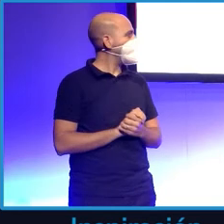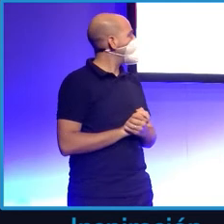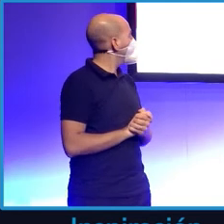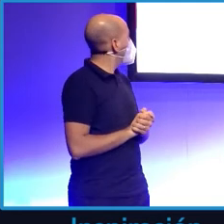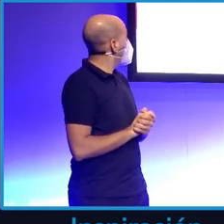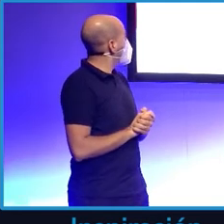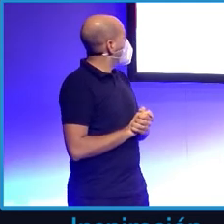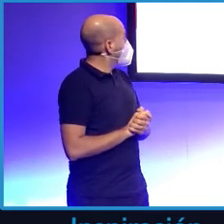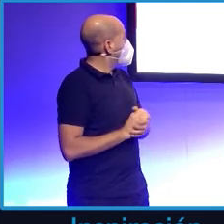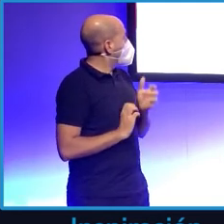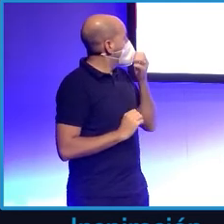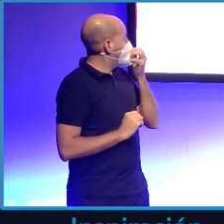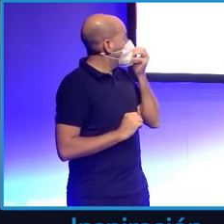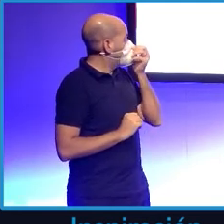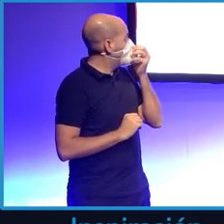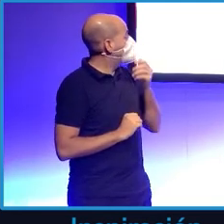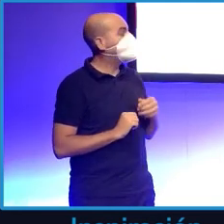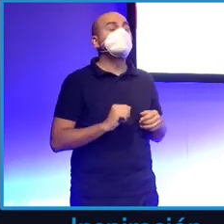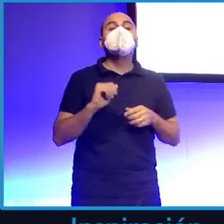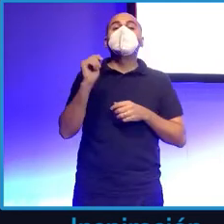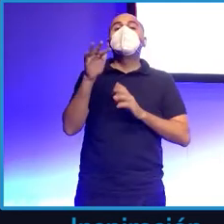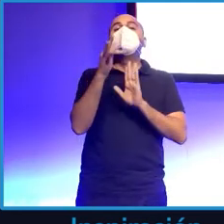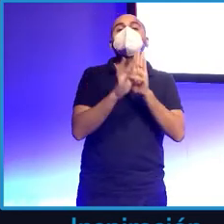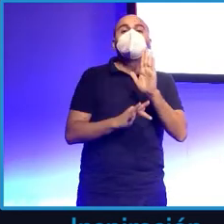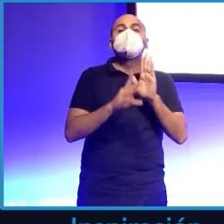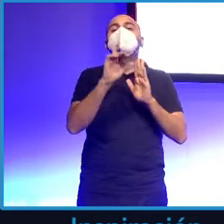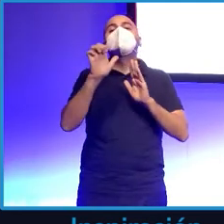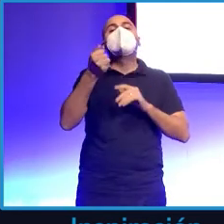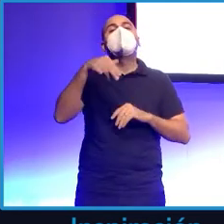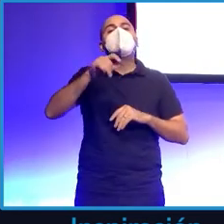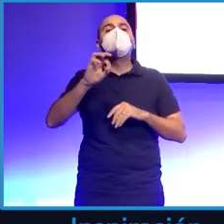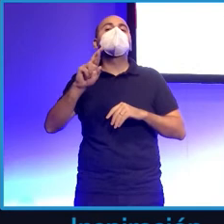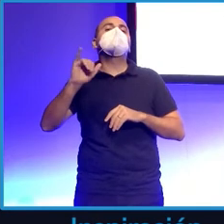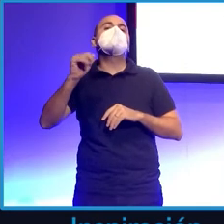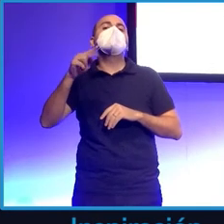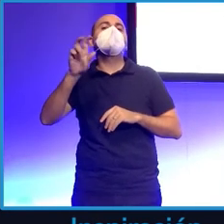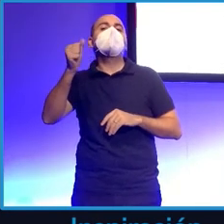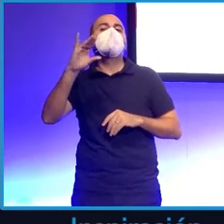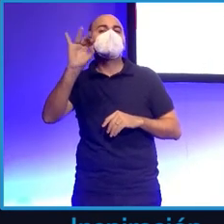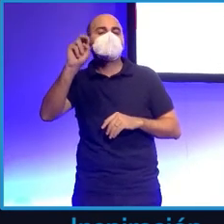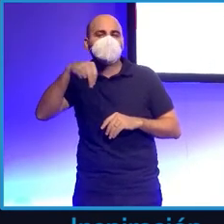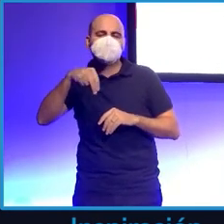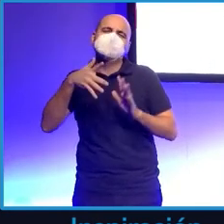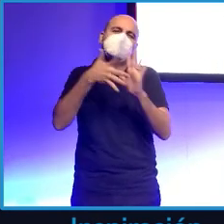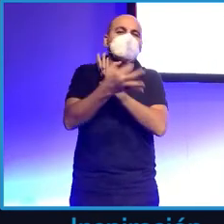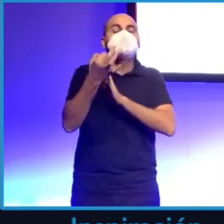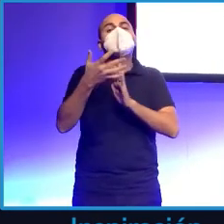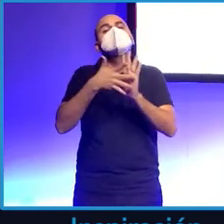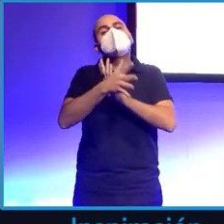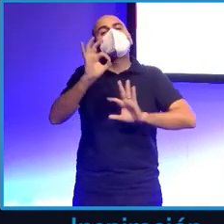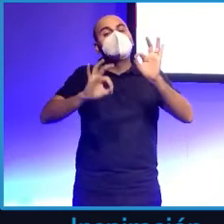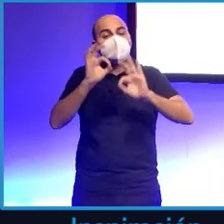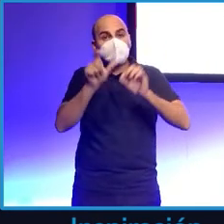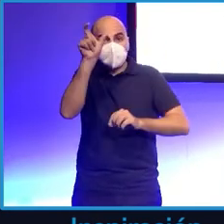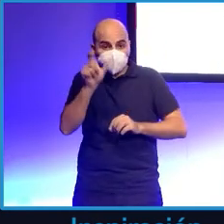factor un factor amortiguación es decir la probabilidad de que un usuario termine cerrando el navegador y dejar de visitar esa web